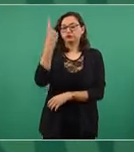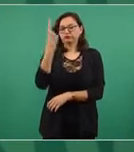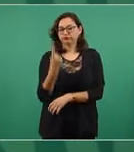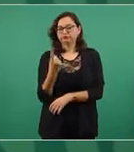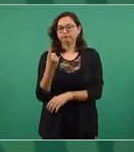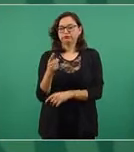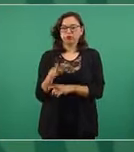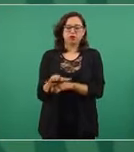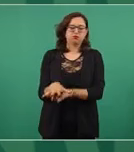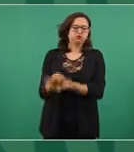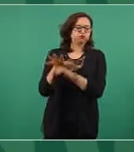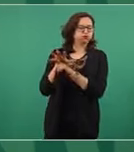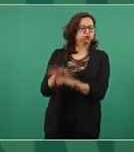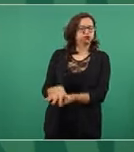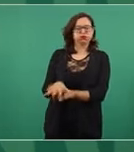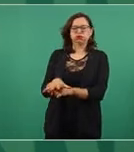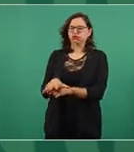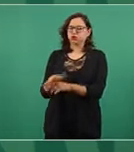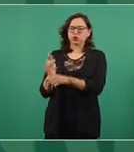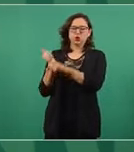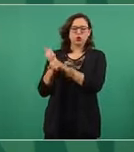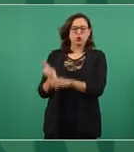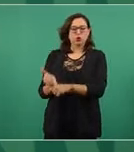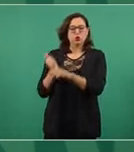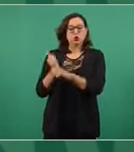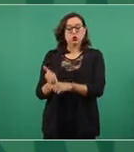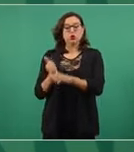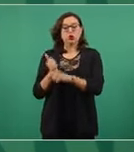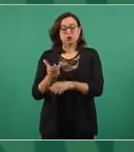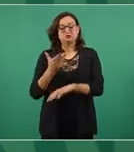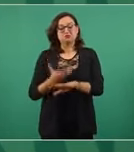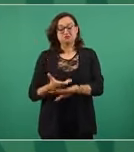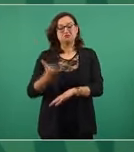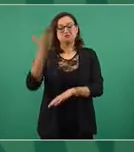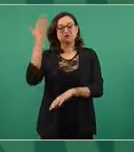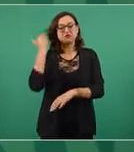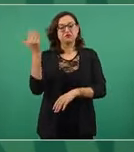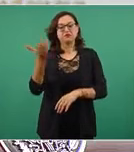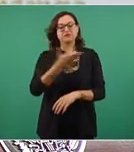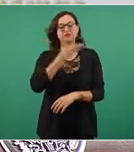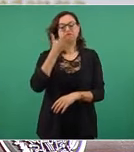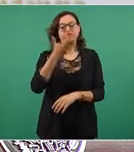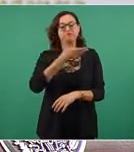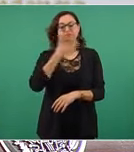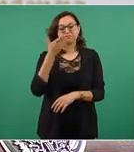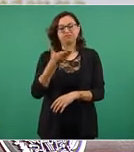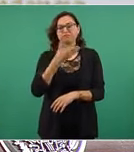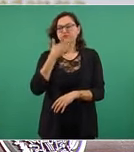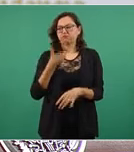Eran los tiempos de el autoritarismo,